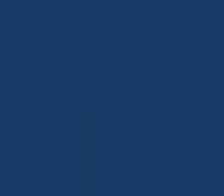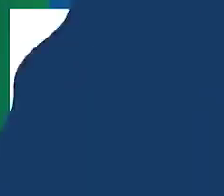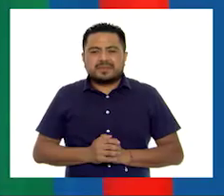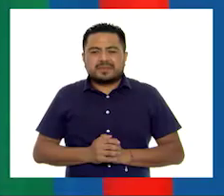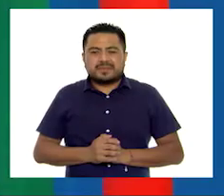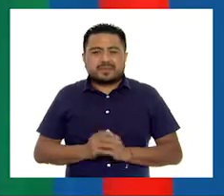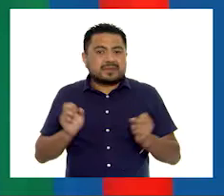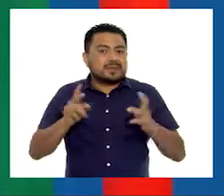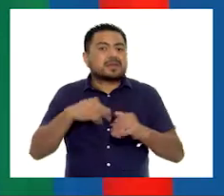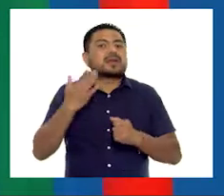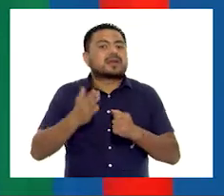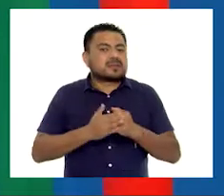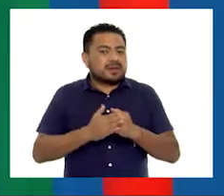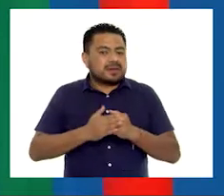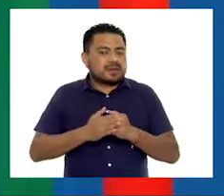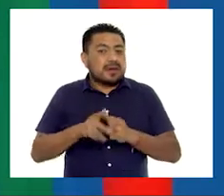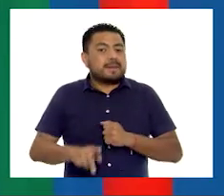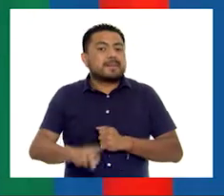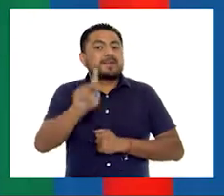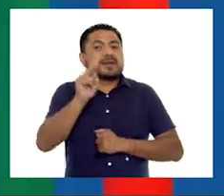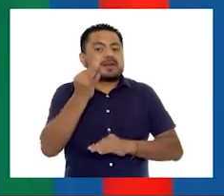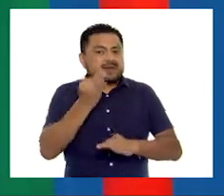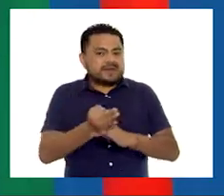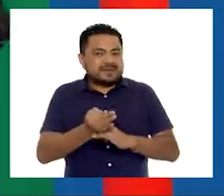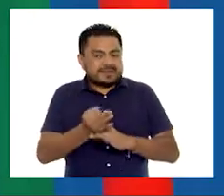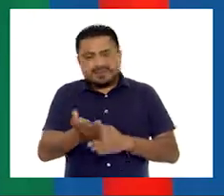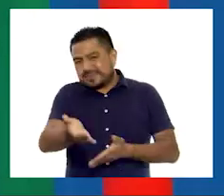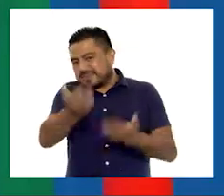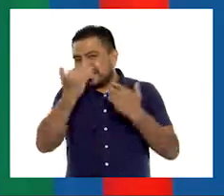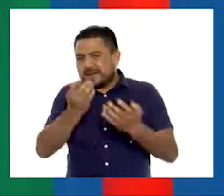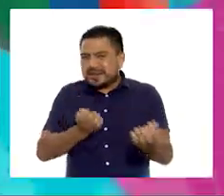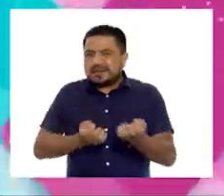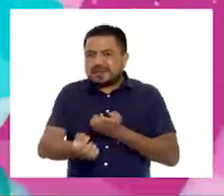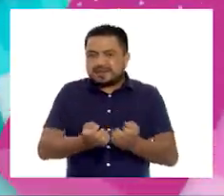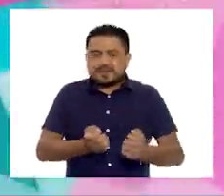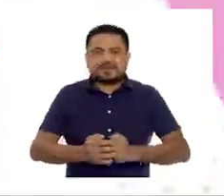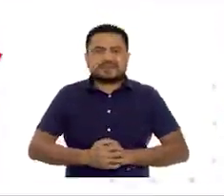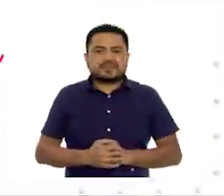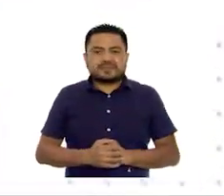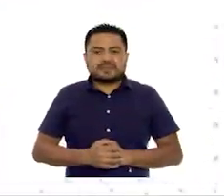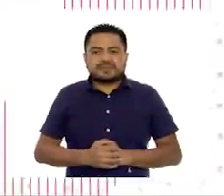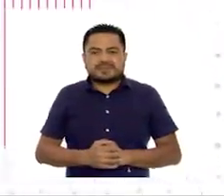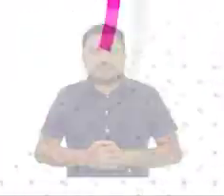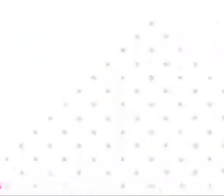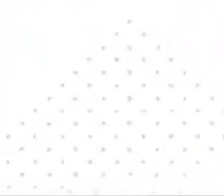y nos vemos en la próxima pero antes vamos a movernos un poco